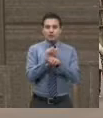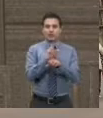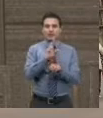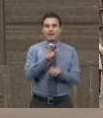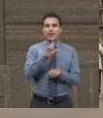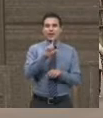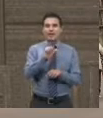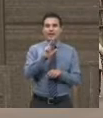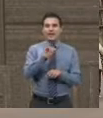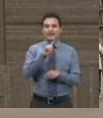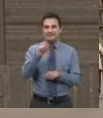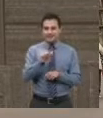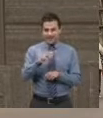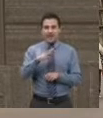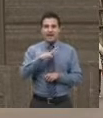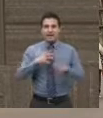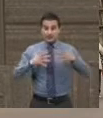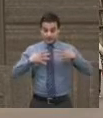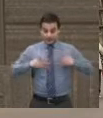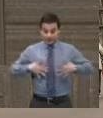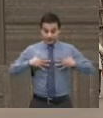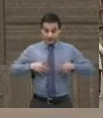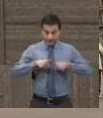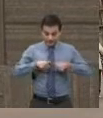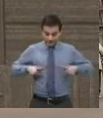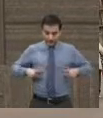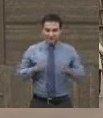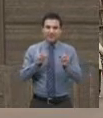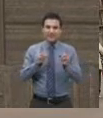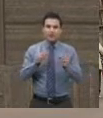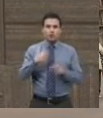salió portando una playera con la frase «Soy verde».